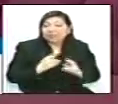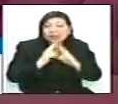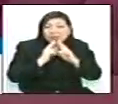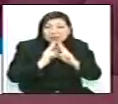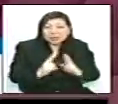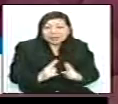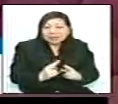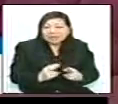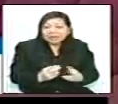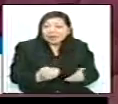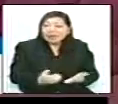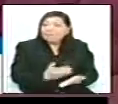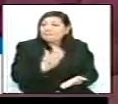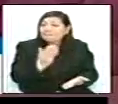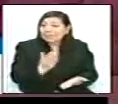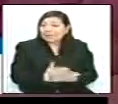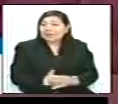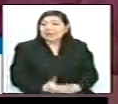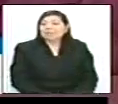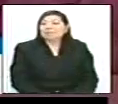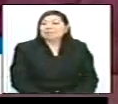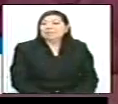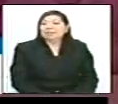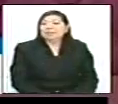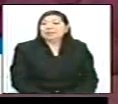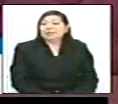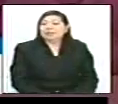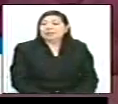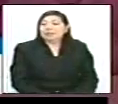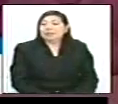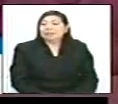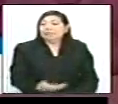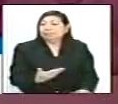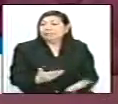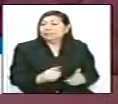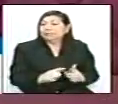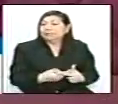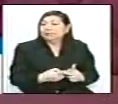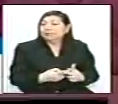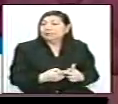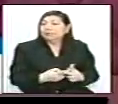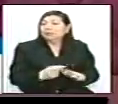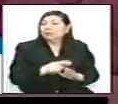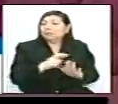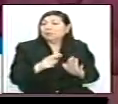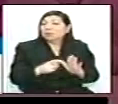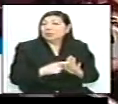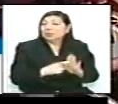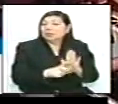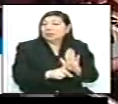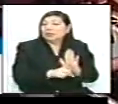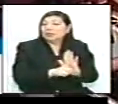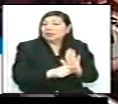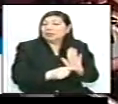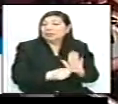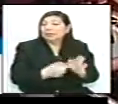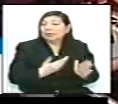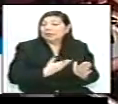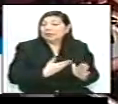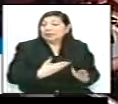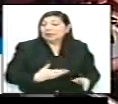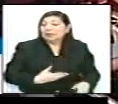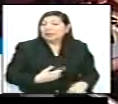resolver la crisis que ciertamente es una crisis originada por un proyecto de ley presentado por el Poder